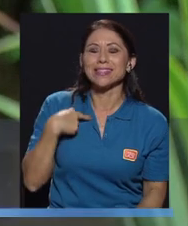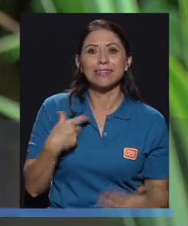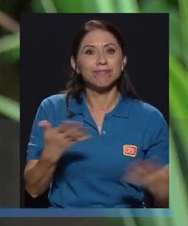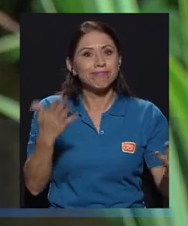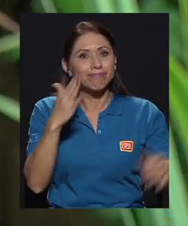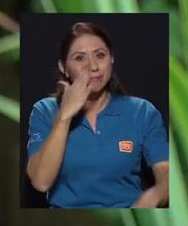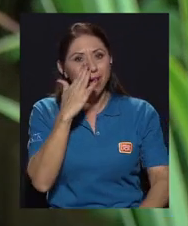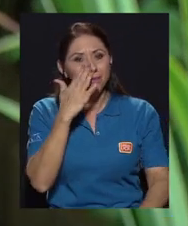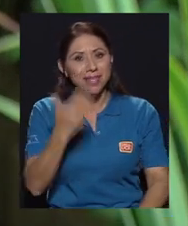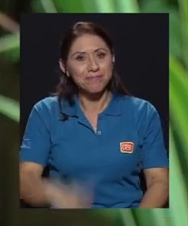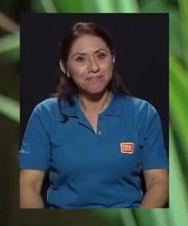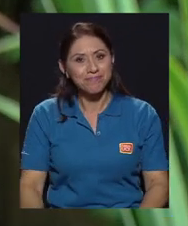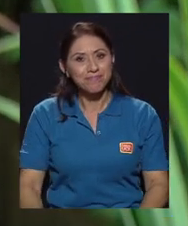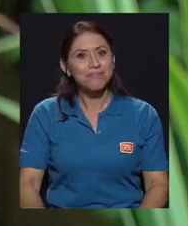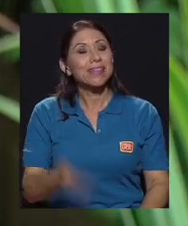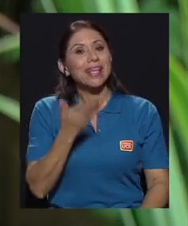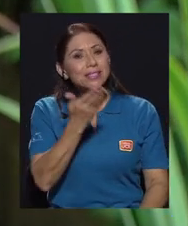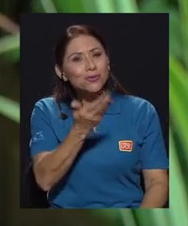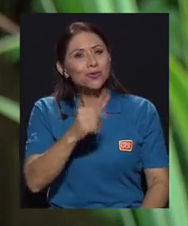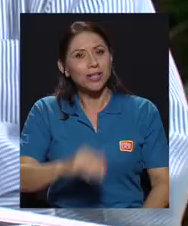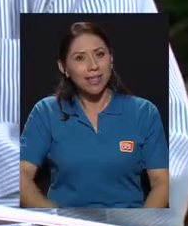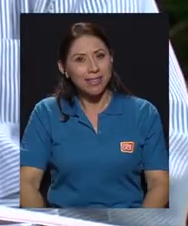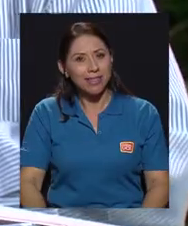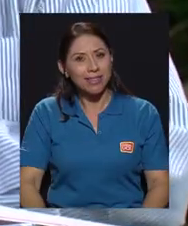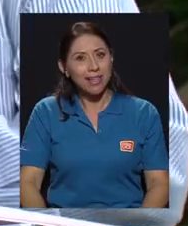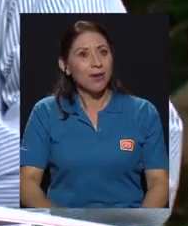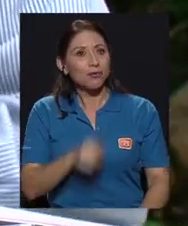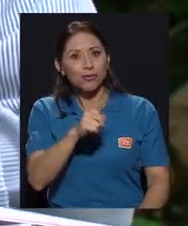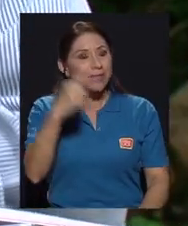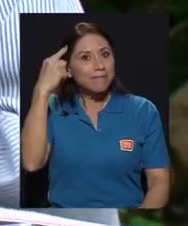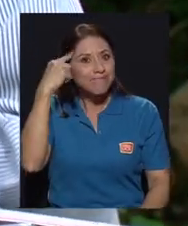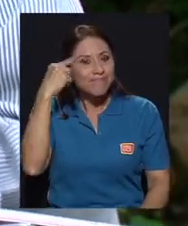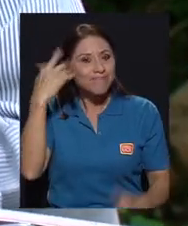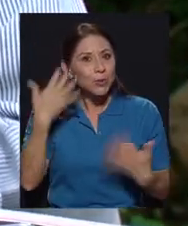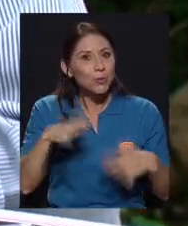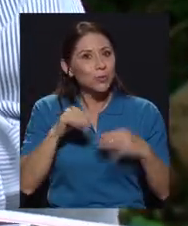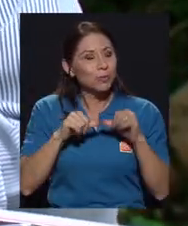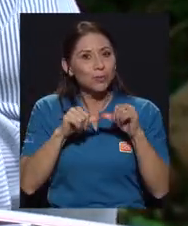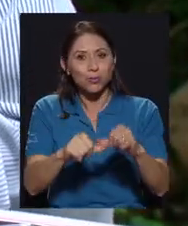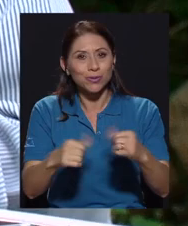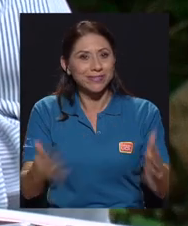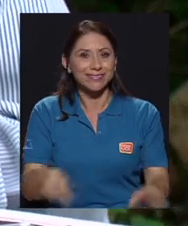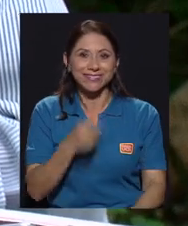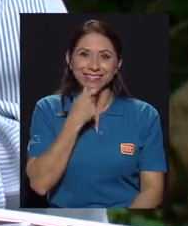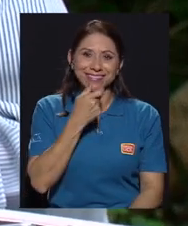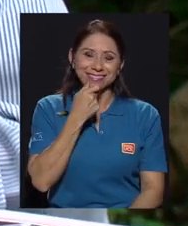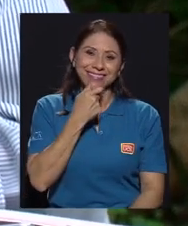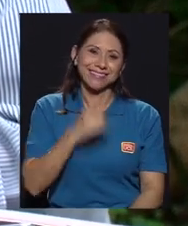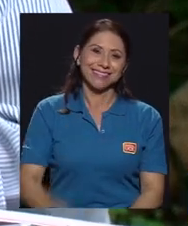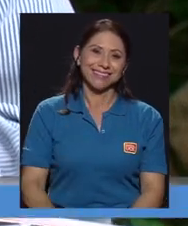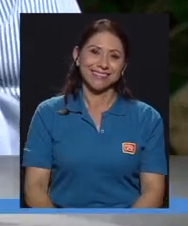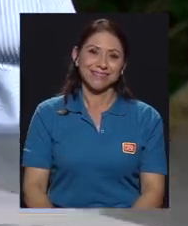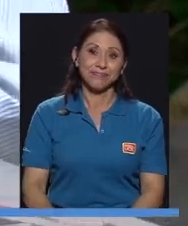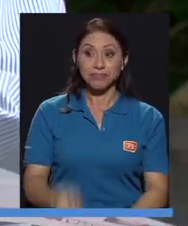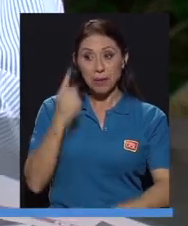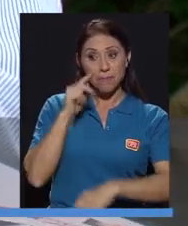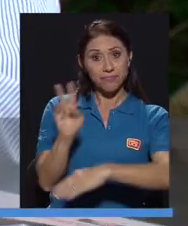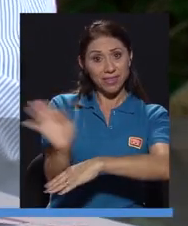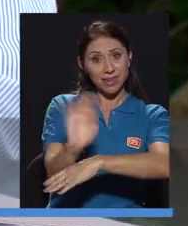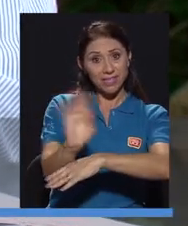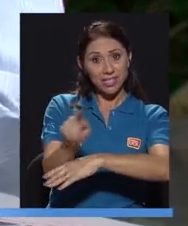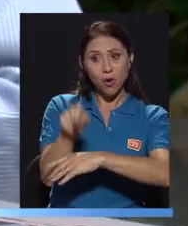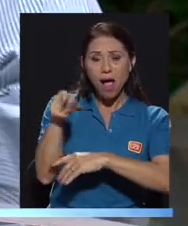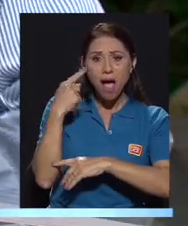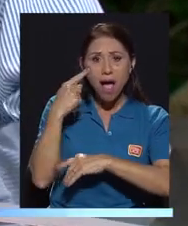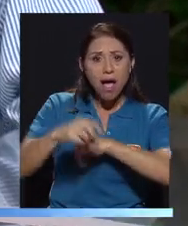mami, es que usted lo que se le pone", me decía, ¿verdad? Un anuncio en la